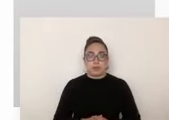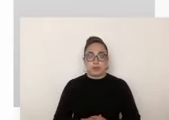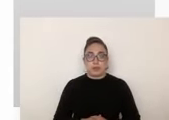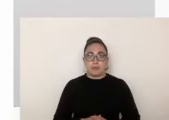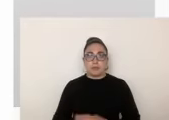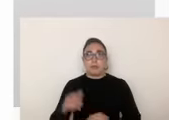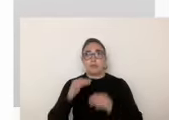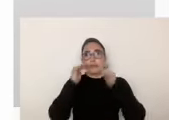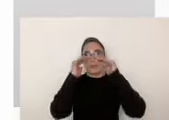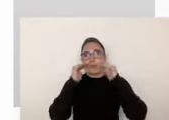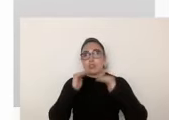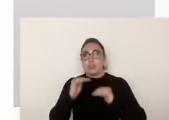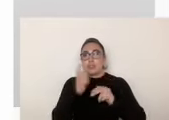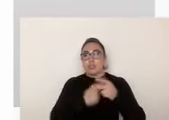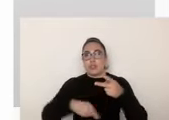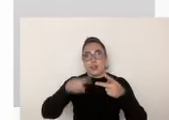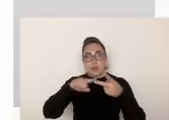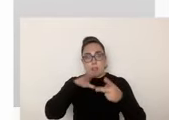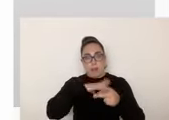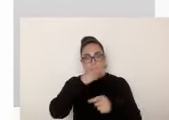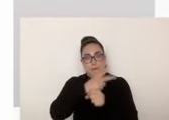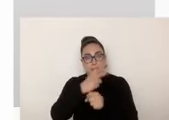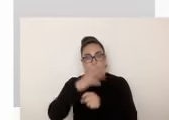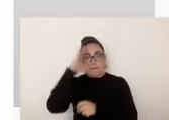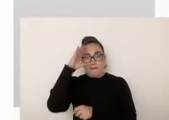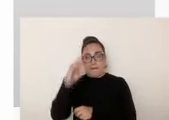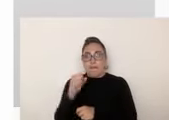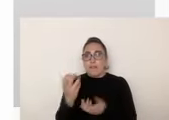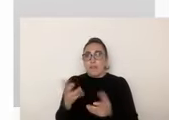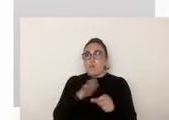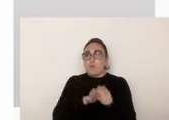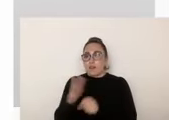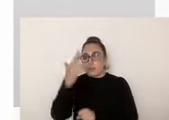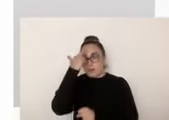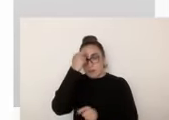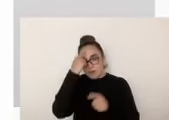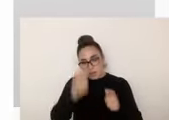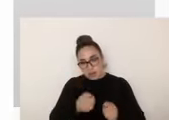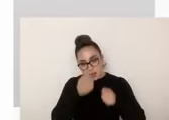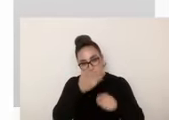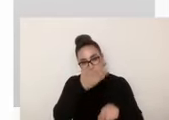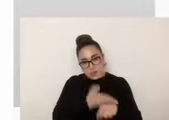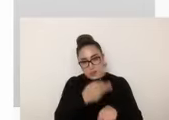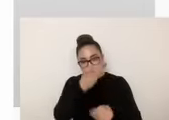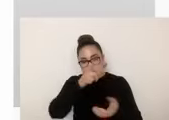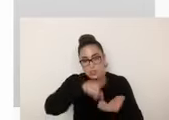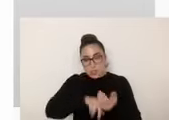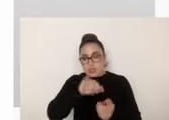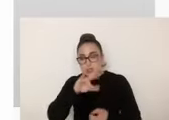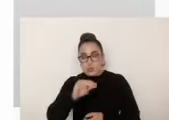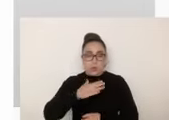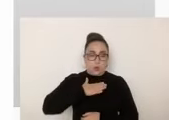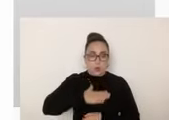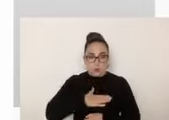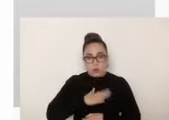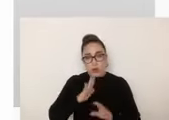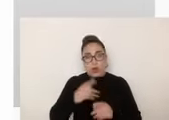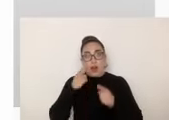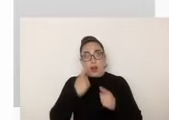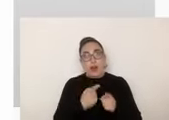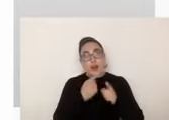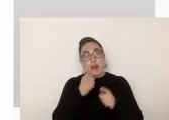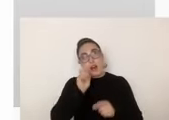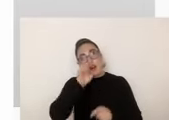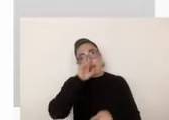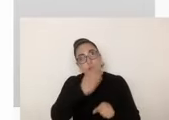a preconizar la justificación preventiva de la pena. Esto no es una cuestión metafísica de justicia o no justicia, eso se lo dejamos a Dios, la justicia no nos